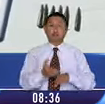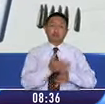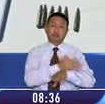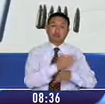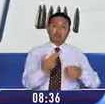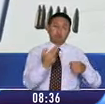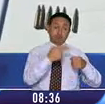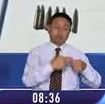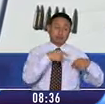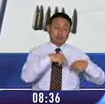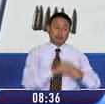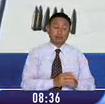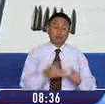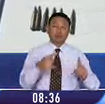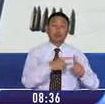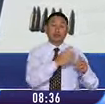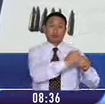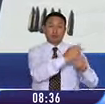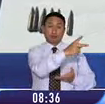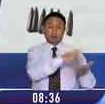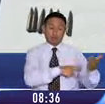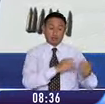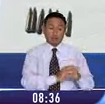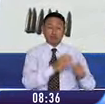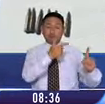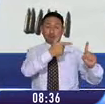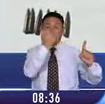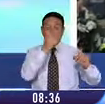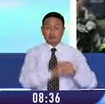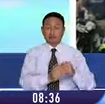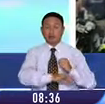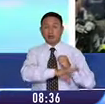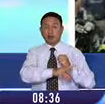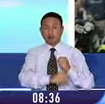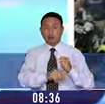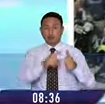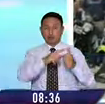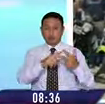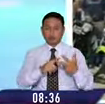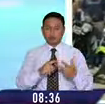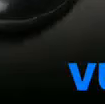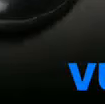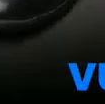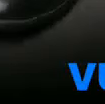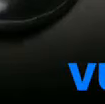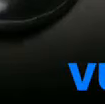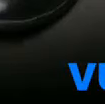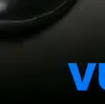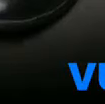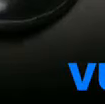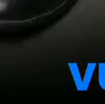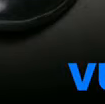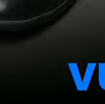participado en delitos como extorsión, sicariato, robo, entre otros.